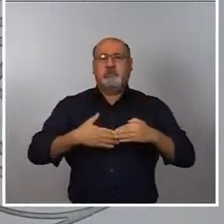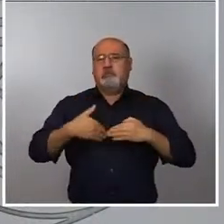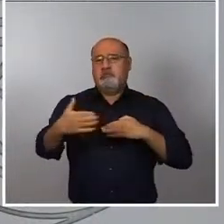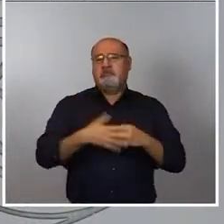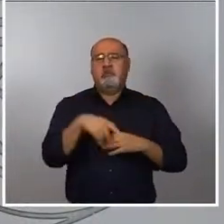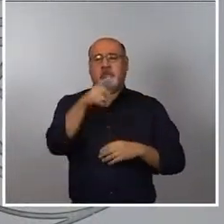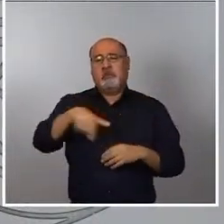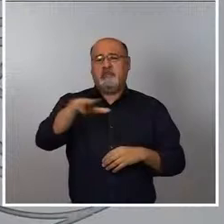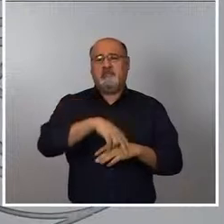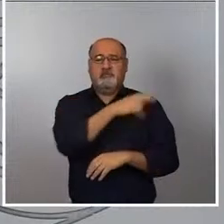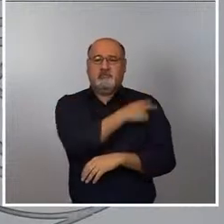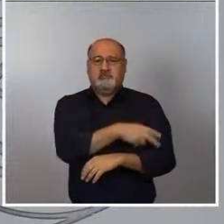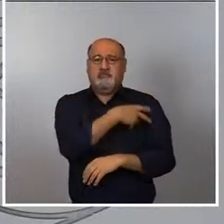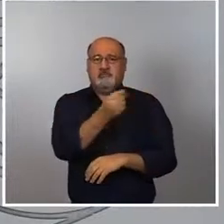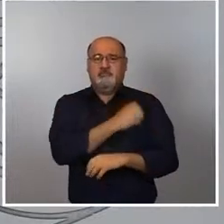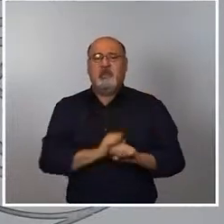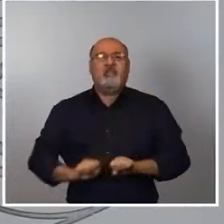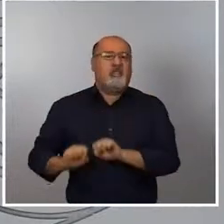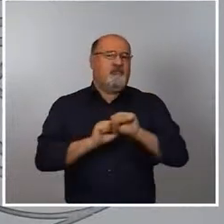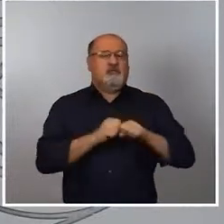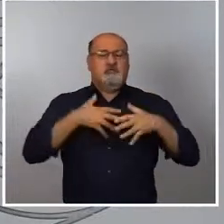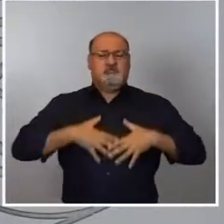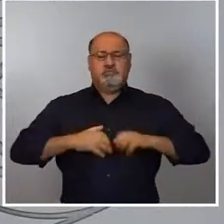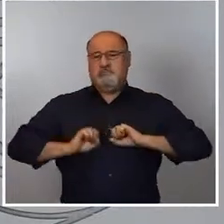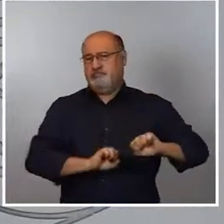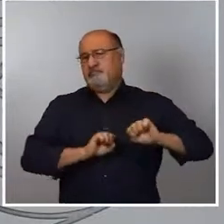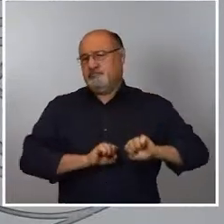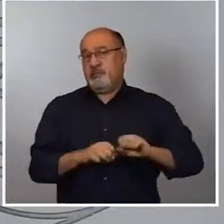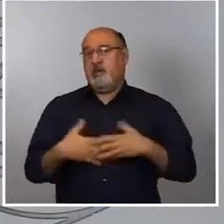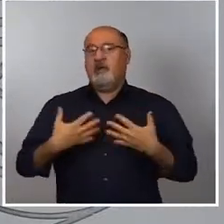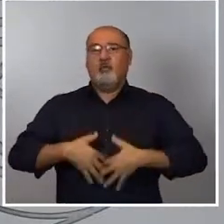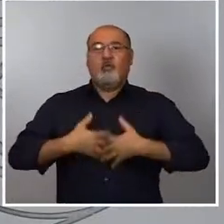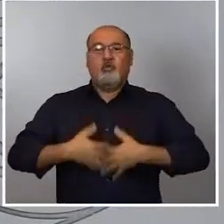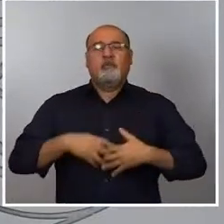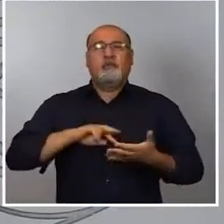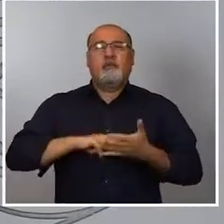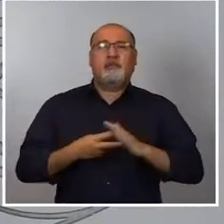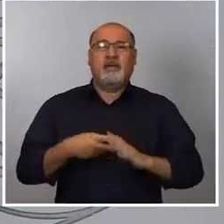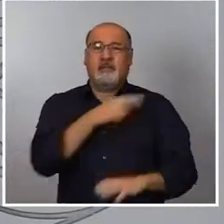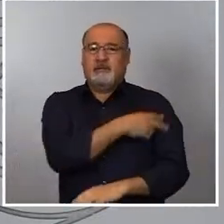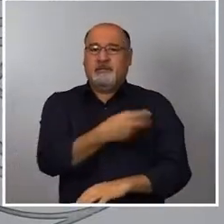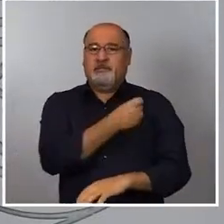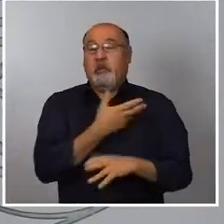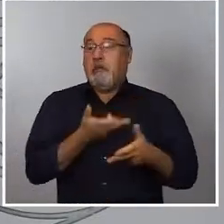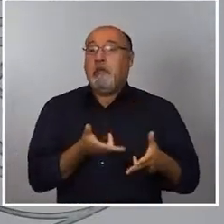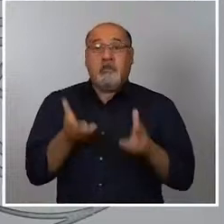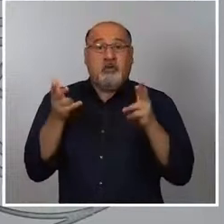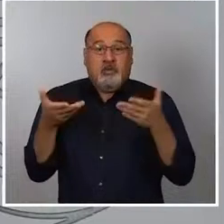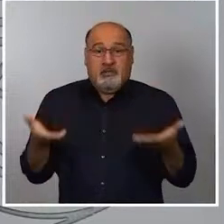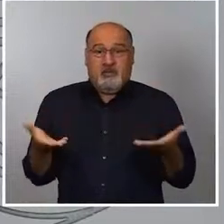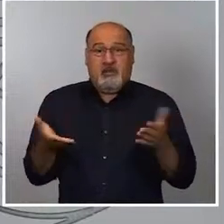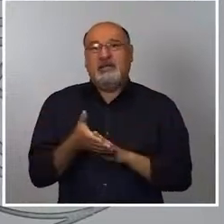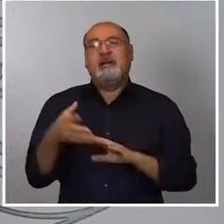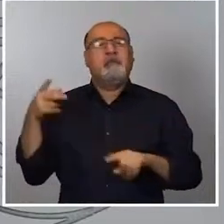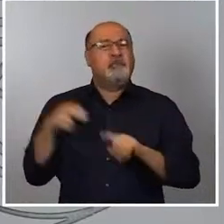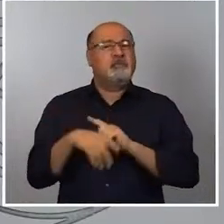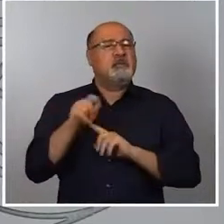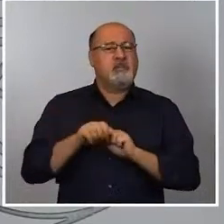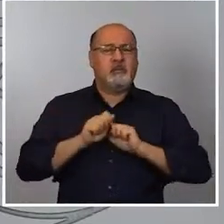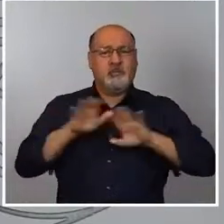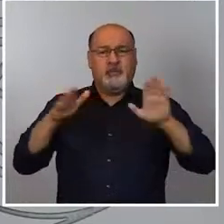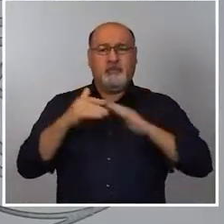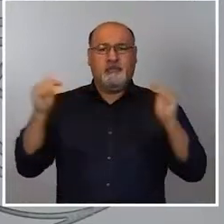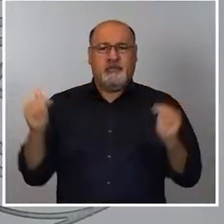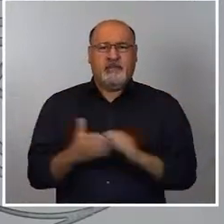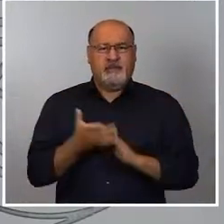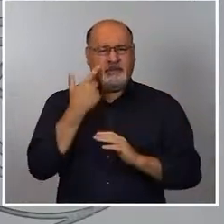sin duda alguna al buen funcionamiento del programa de vacunación está permitiendo y evitando que el incremento de casos observados en los